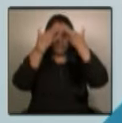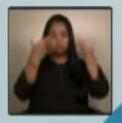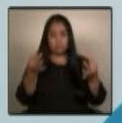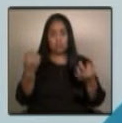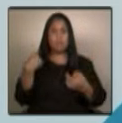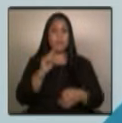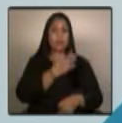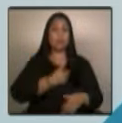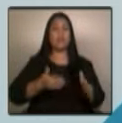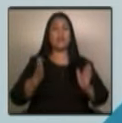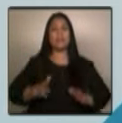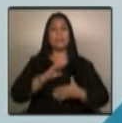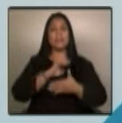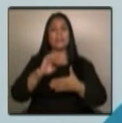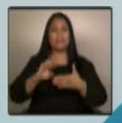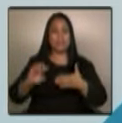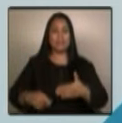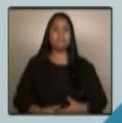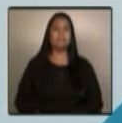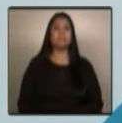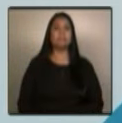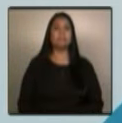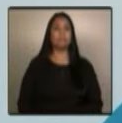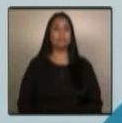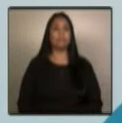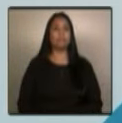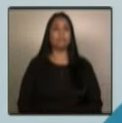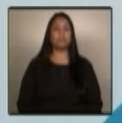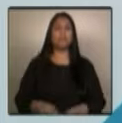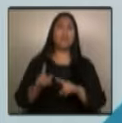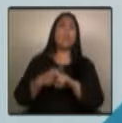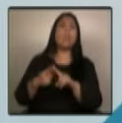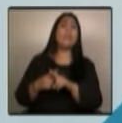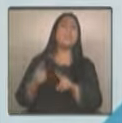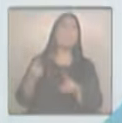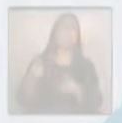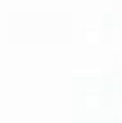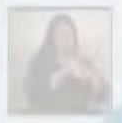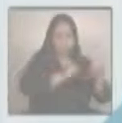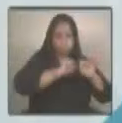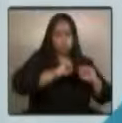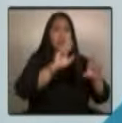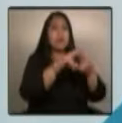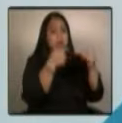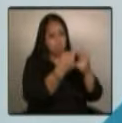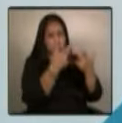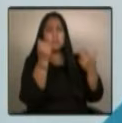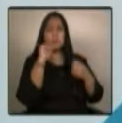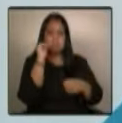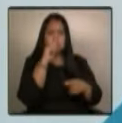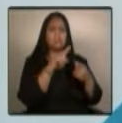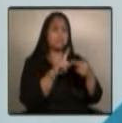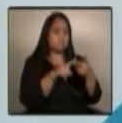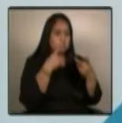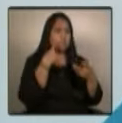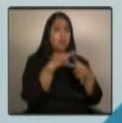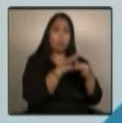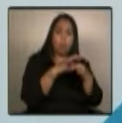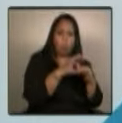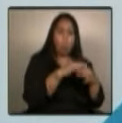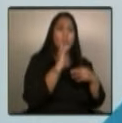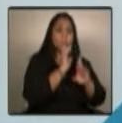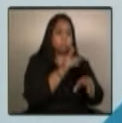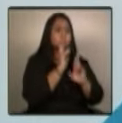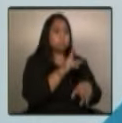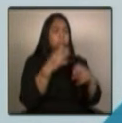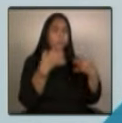gobernador del Petén los próximos días cuándo presidente el viernes o el lunes se ha estado organizando la respuesta de